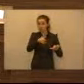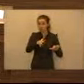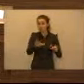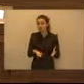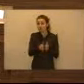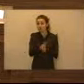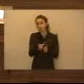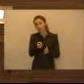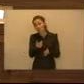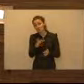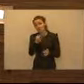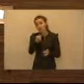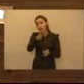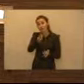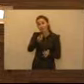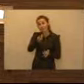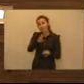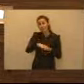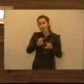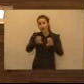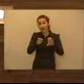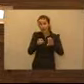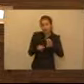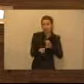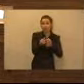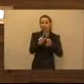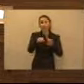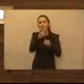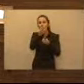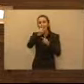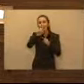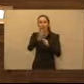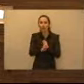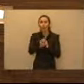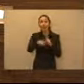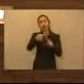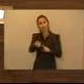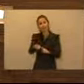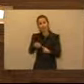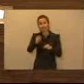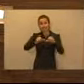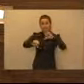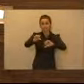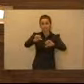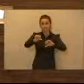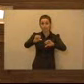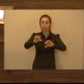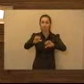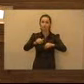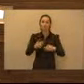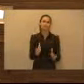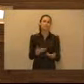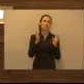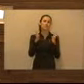meses para una colonoscopia, el informe y después la intervención. Nos ponemos, desde luego,